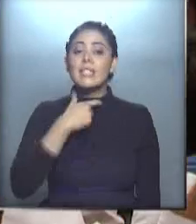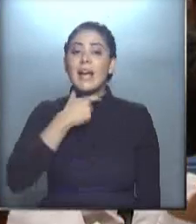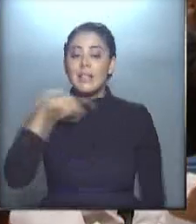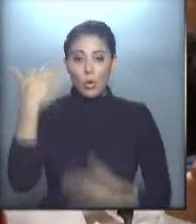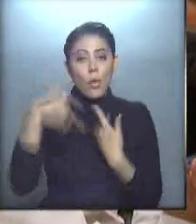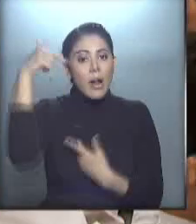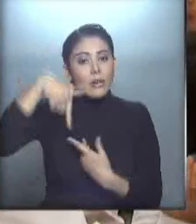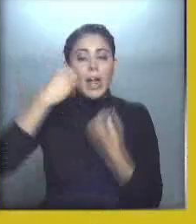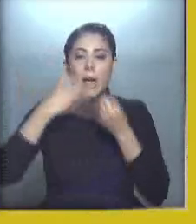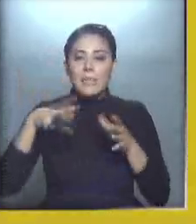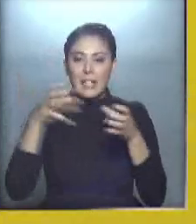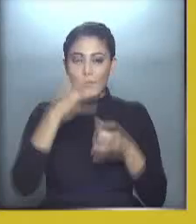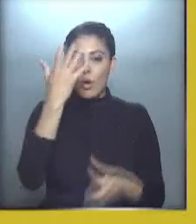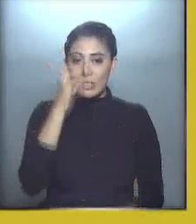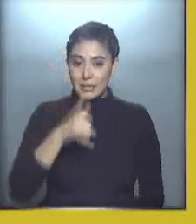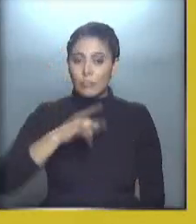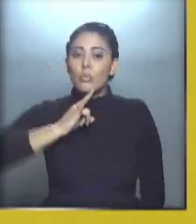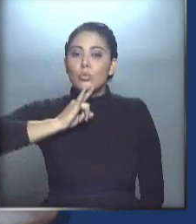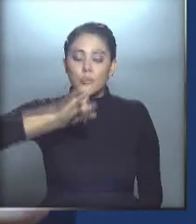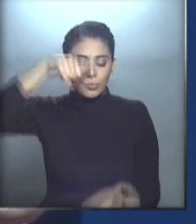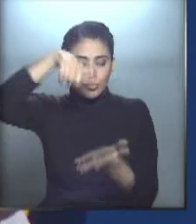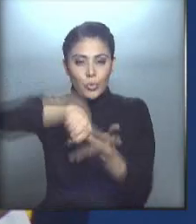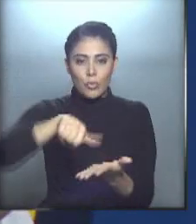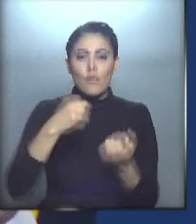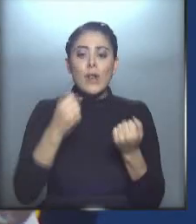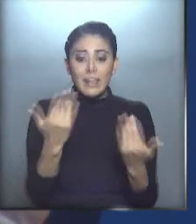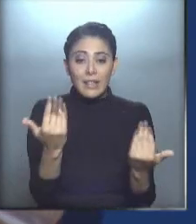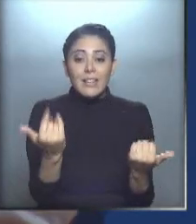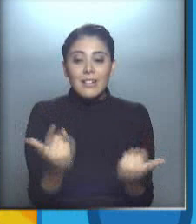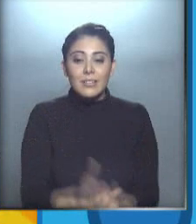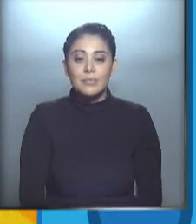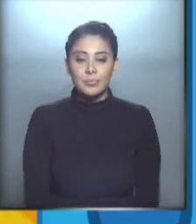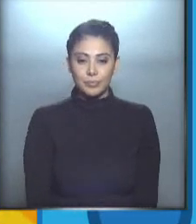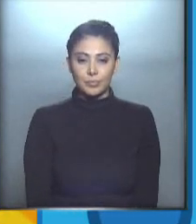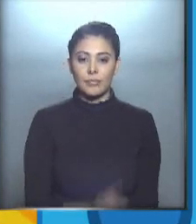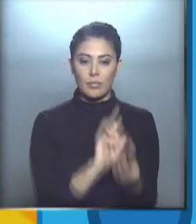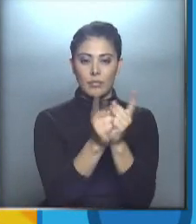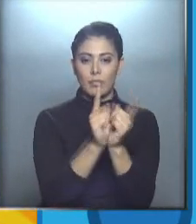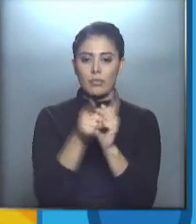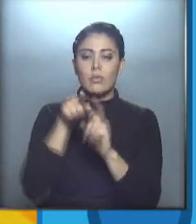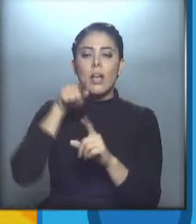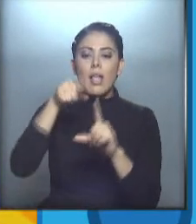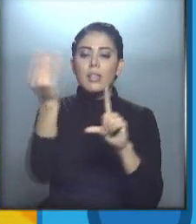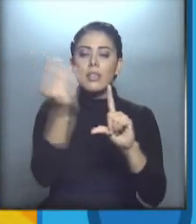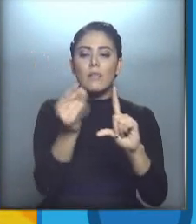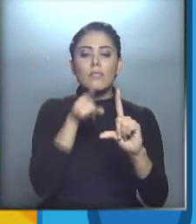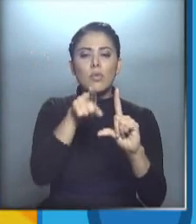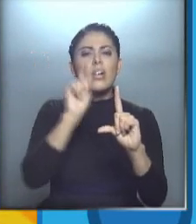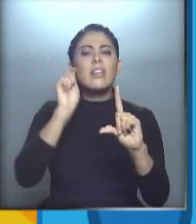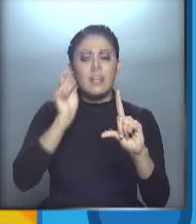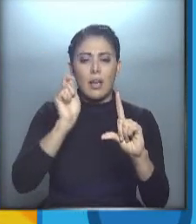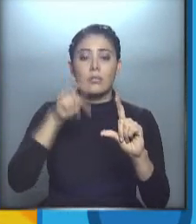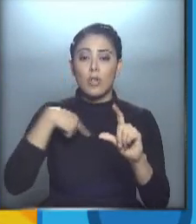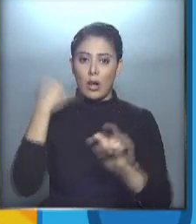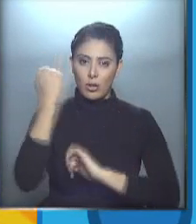llama, arranca el equipo Samba que... ¡aprieta el botón fuerte! ¡Vamos! El personaje que está ahí es... Las